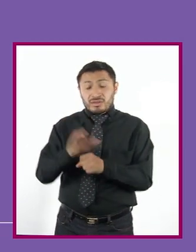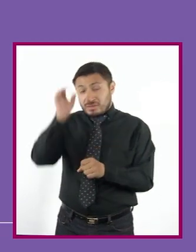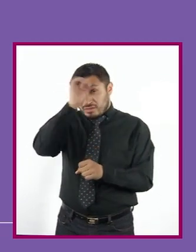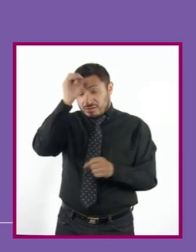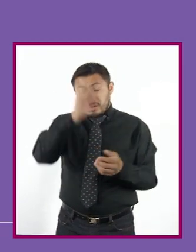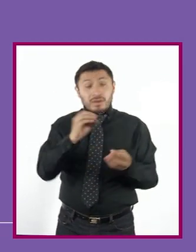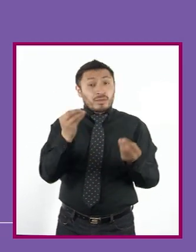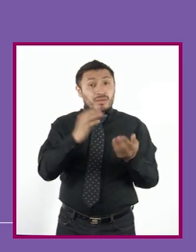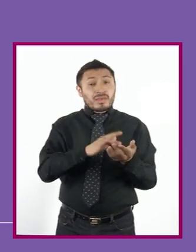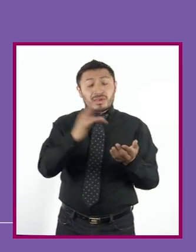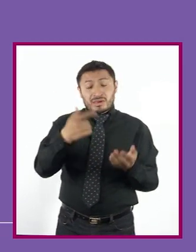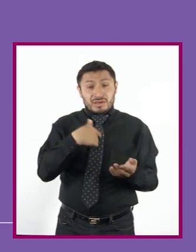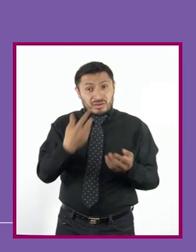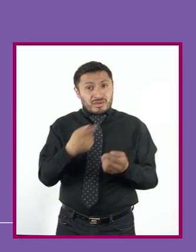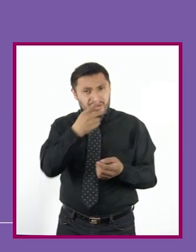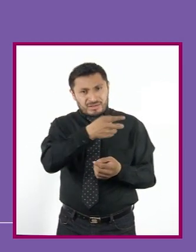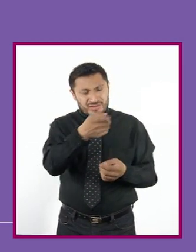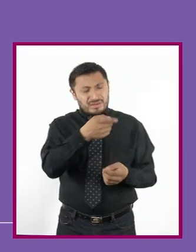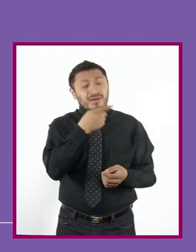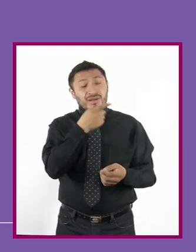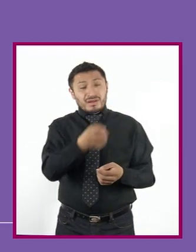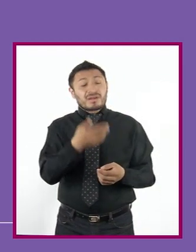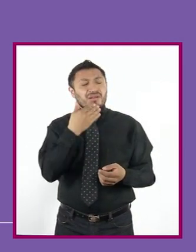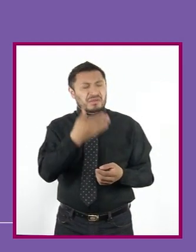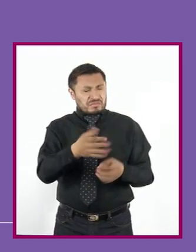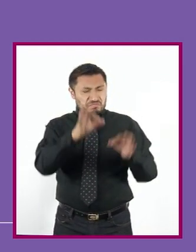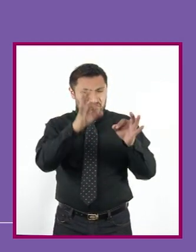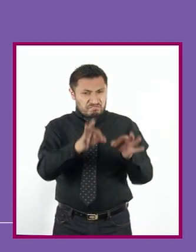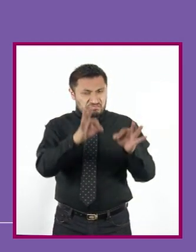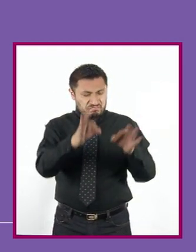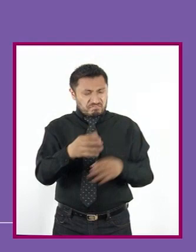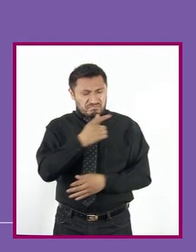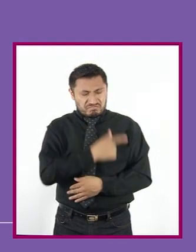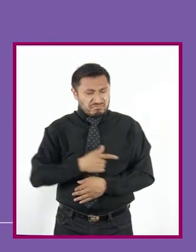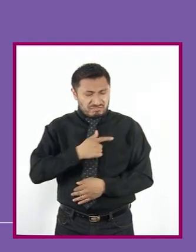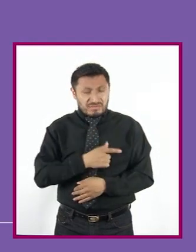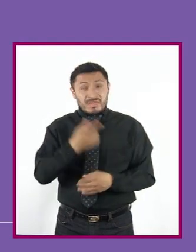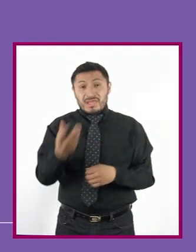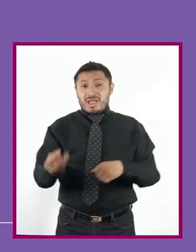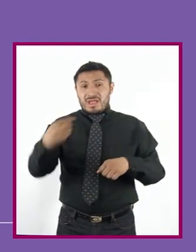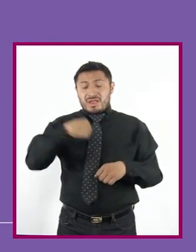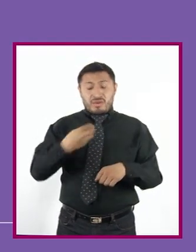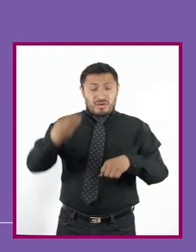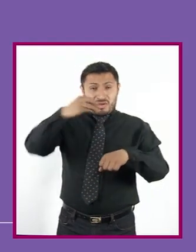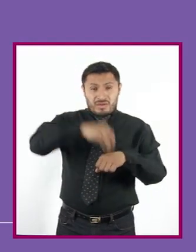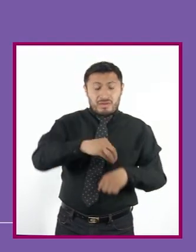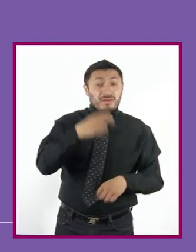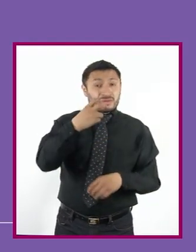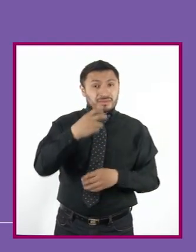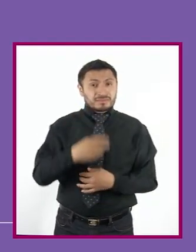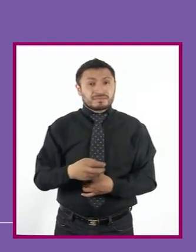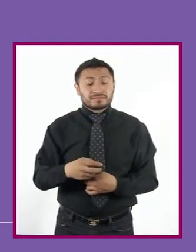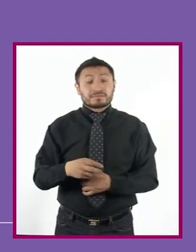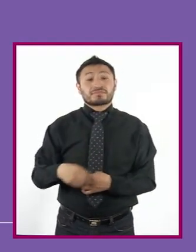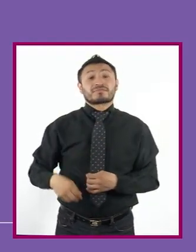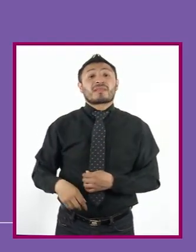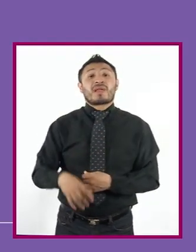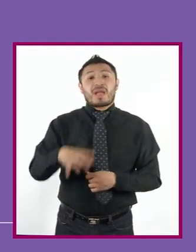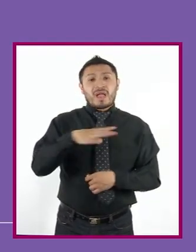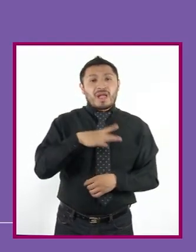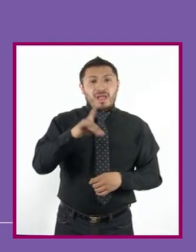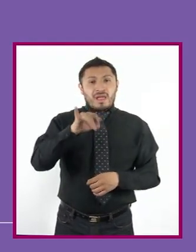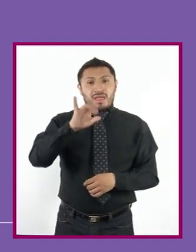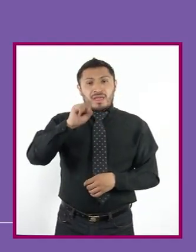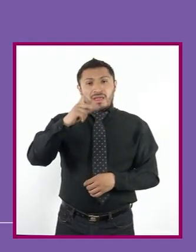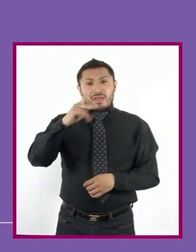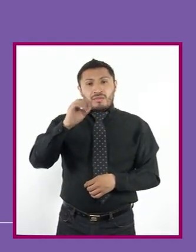Bueno, yo añadiría lo que ya muy bien dijo Maru Luna, que el apego a la legalidad, en efecto, es una disposición de